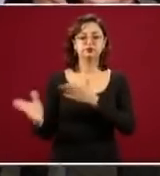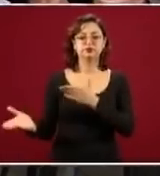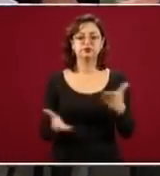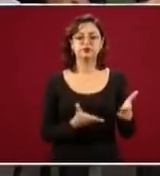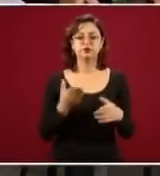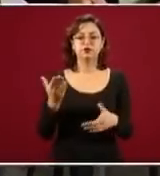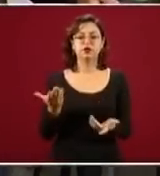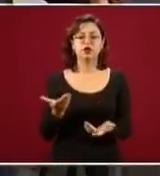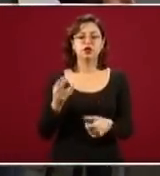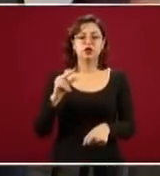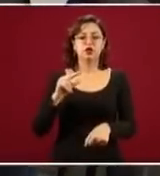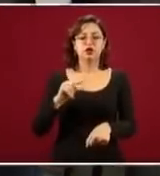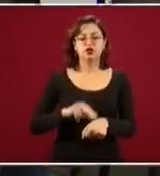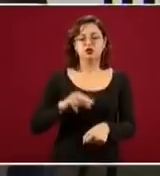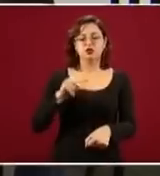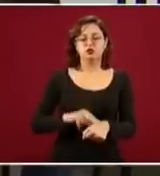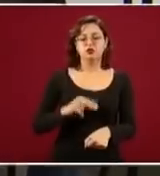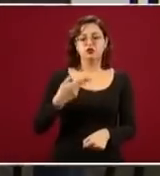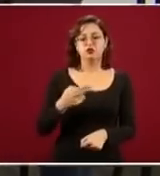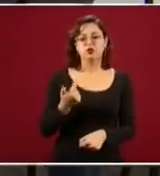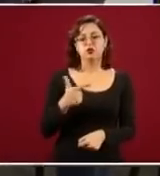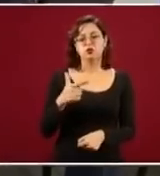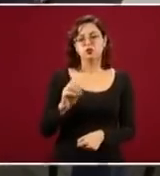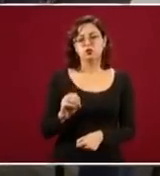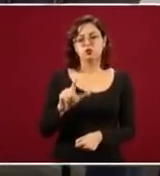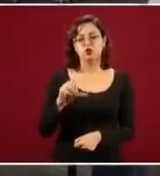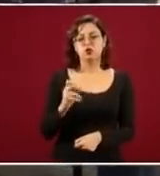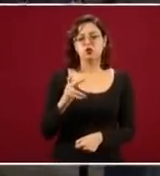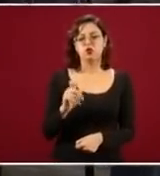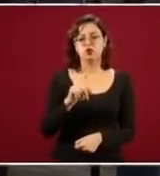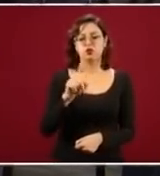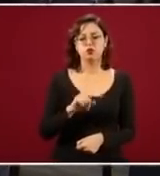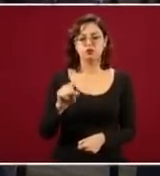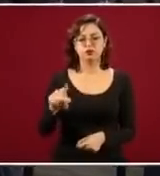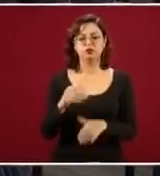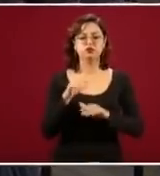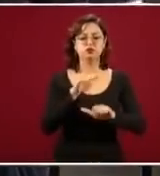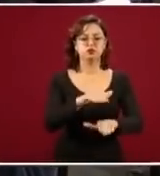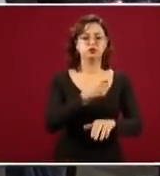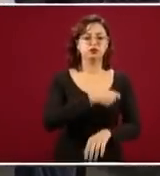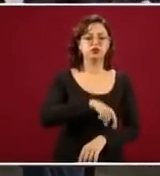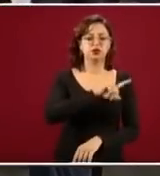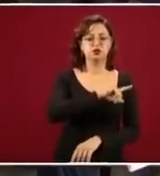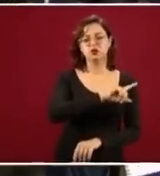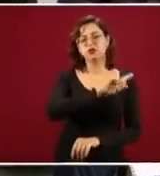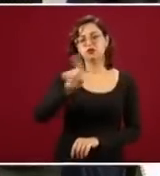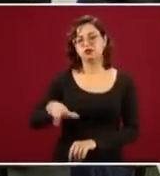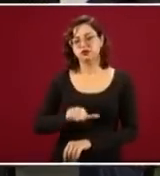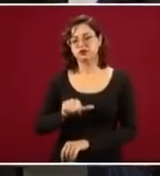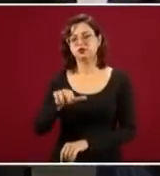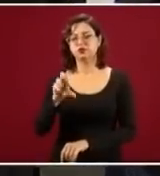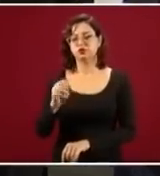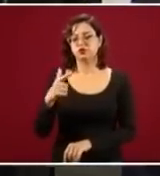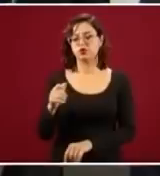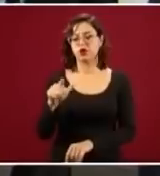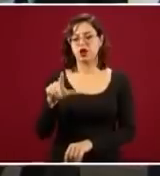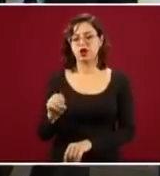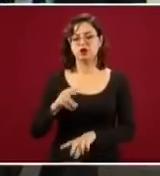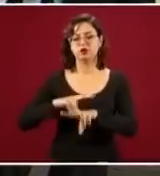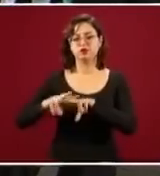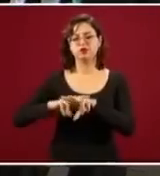Hugo López-Gatell, que nos informe sobre salud, y luego Rogel para lo del Tren Maya.